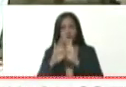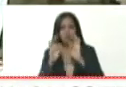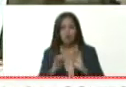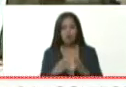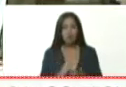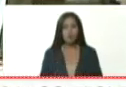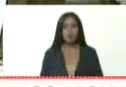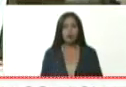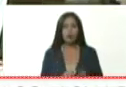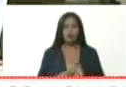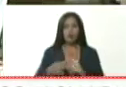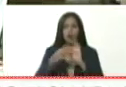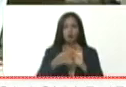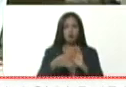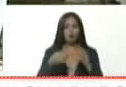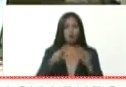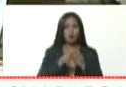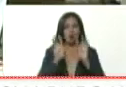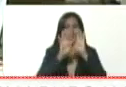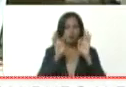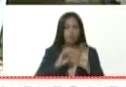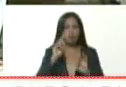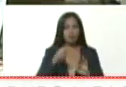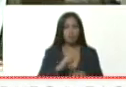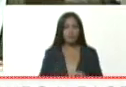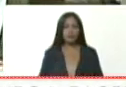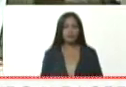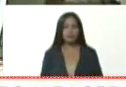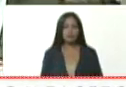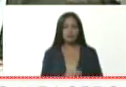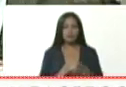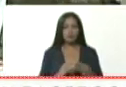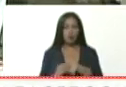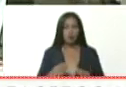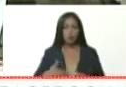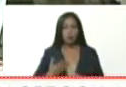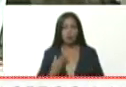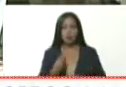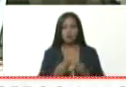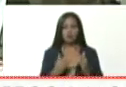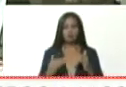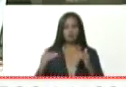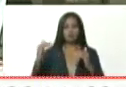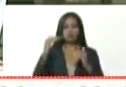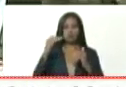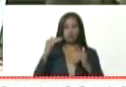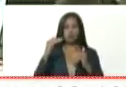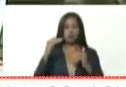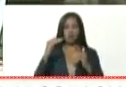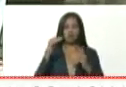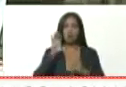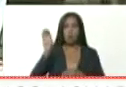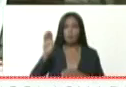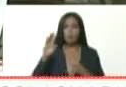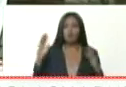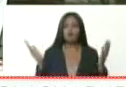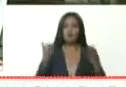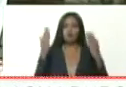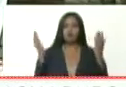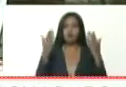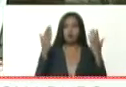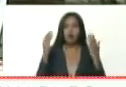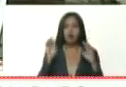unidos para nosotros poder mirar lo más grande de un país levantar su educación